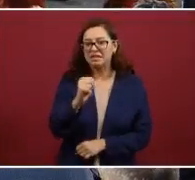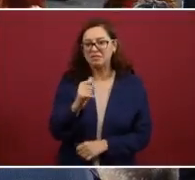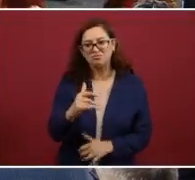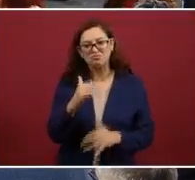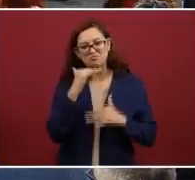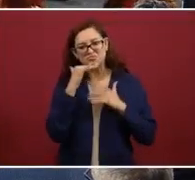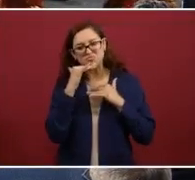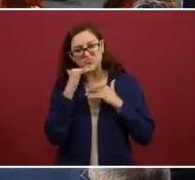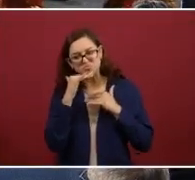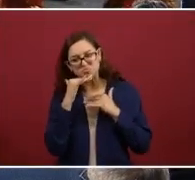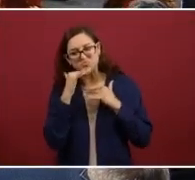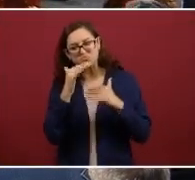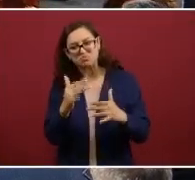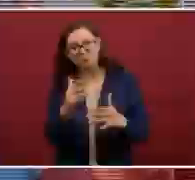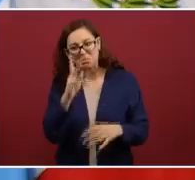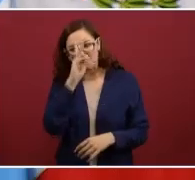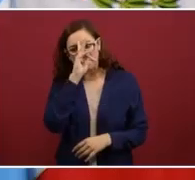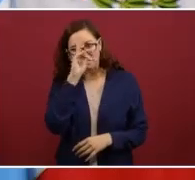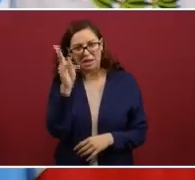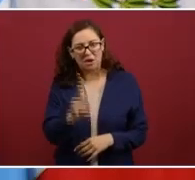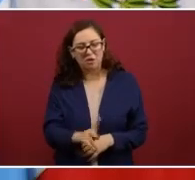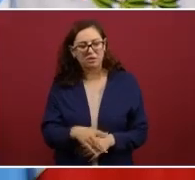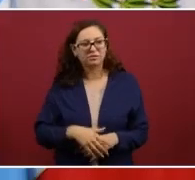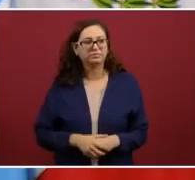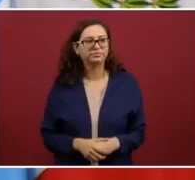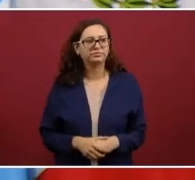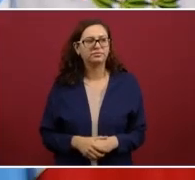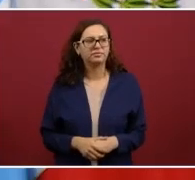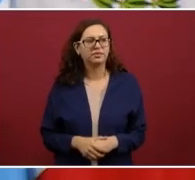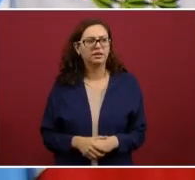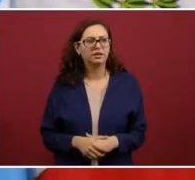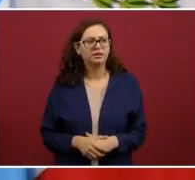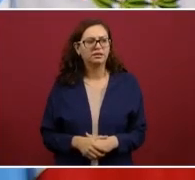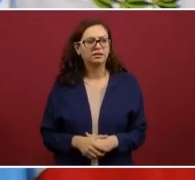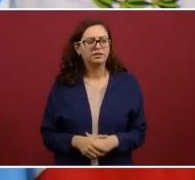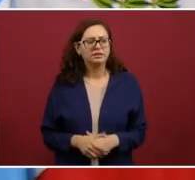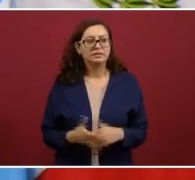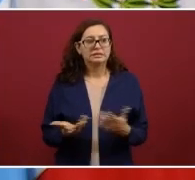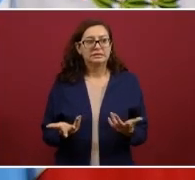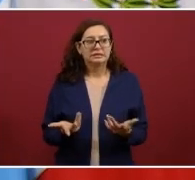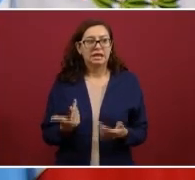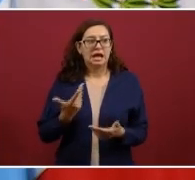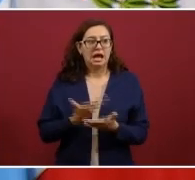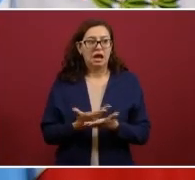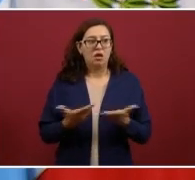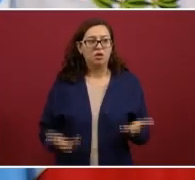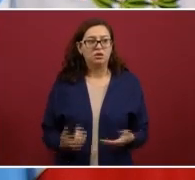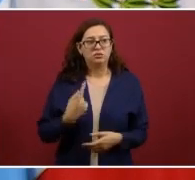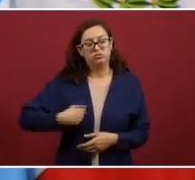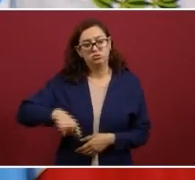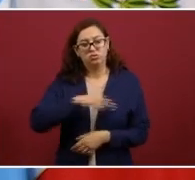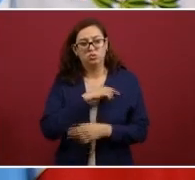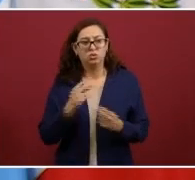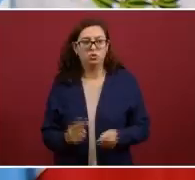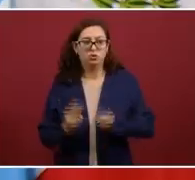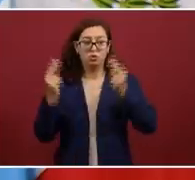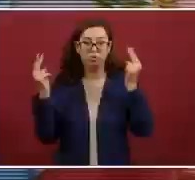neoliberales. Entonces, tenemos que, con urgencia, aumentar la